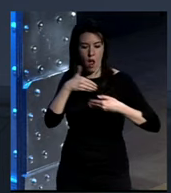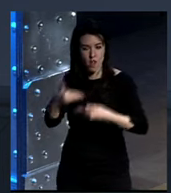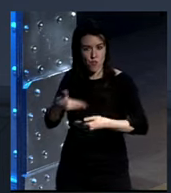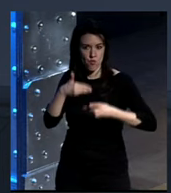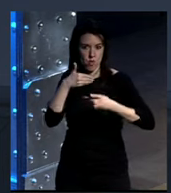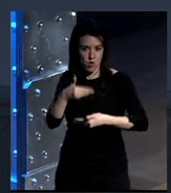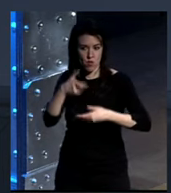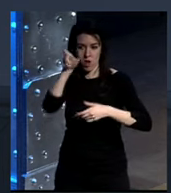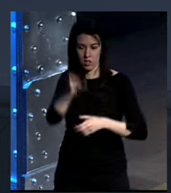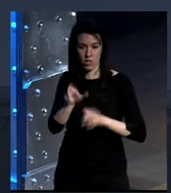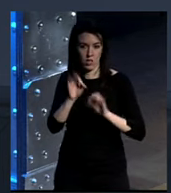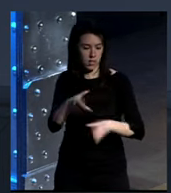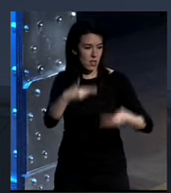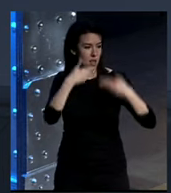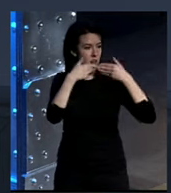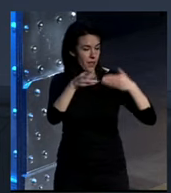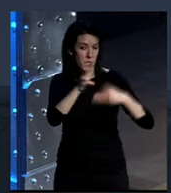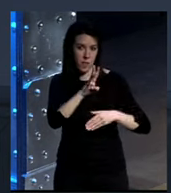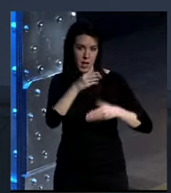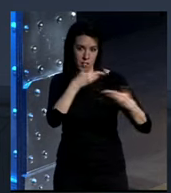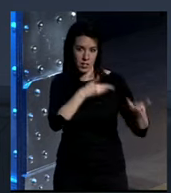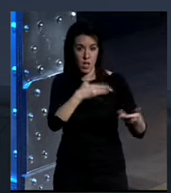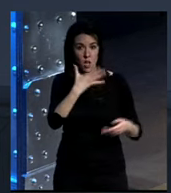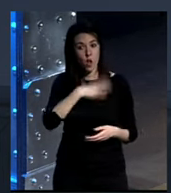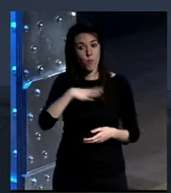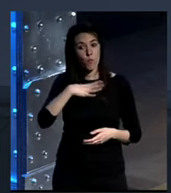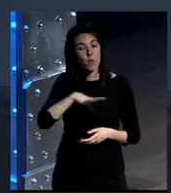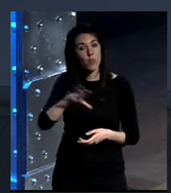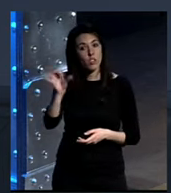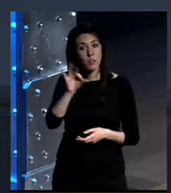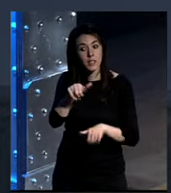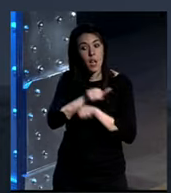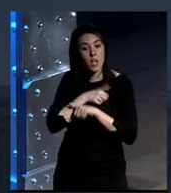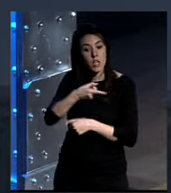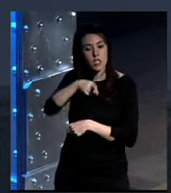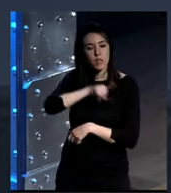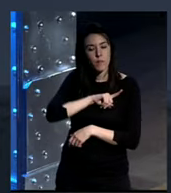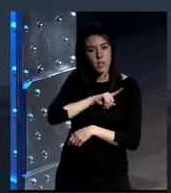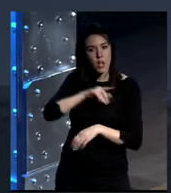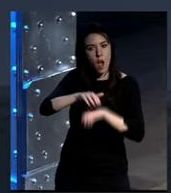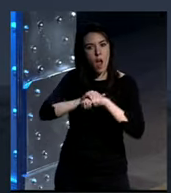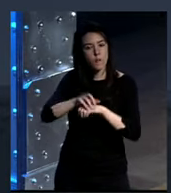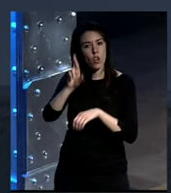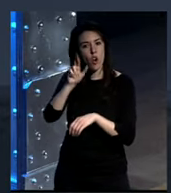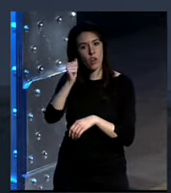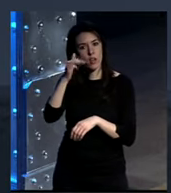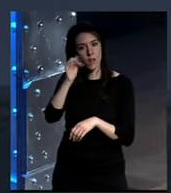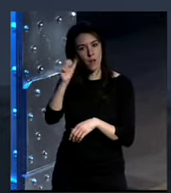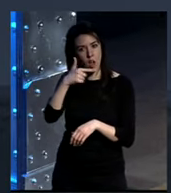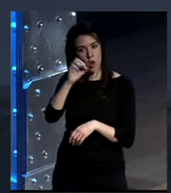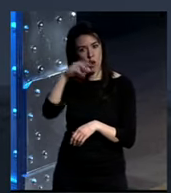eres. Gracias, Paquita. Por favor, Sebastián, espérame, tu amigo Rafael Gómez